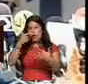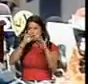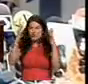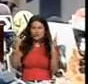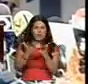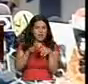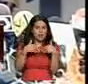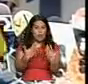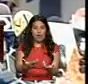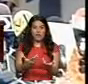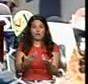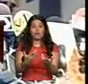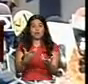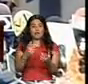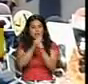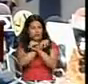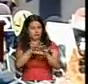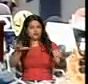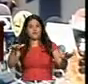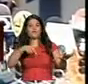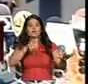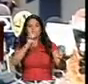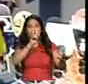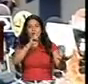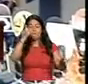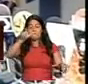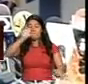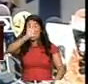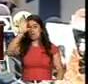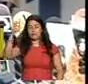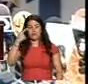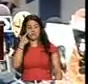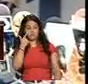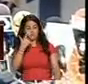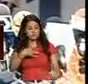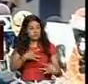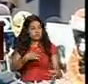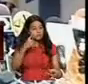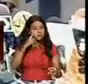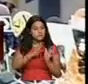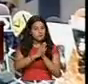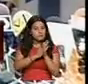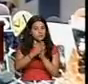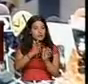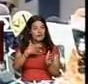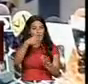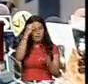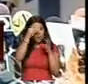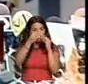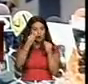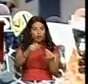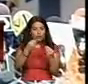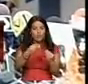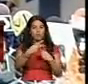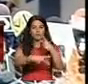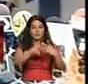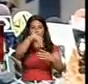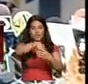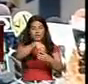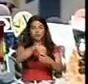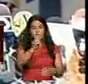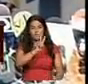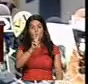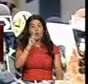y de Venezuela bueno es ha despertado tremenda motivaciones para que nosotros este